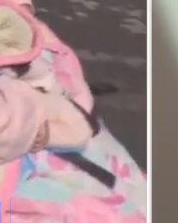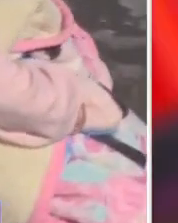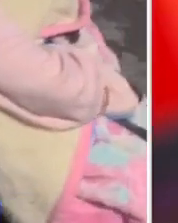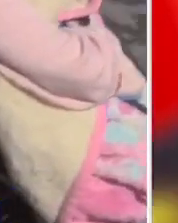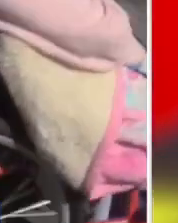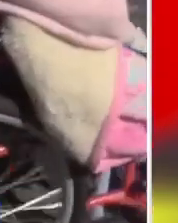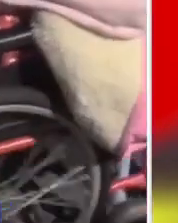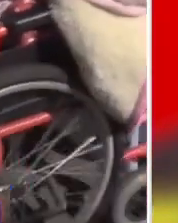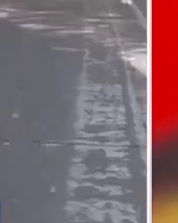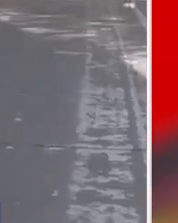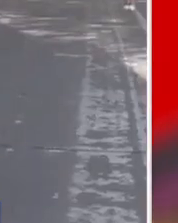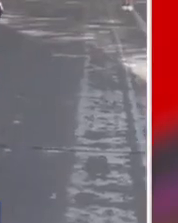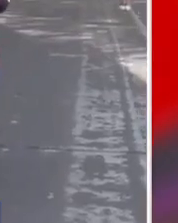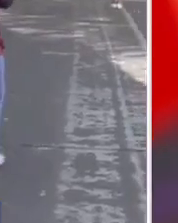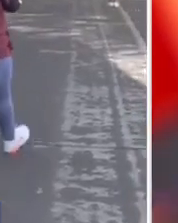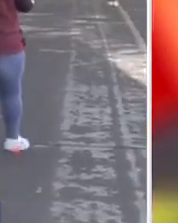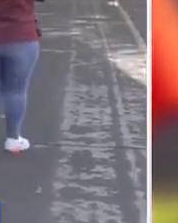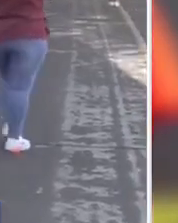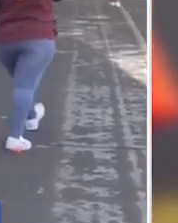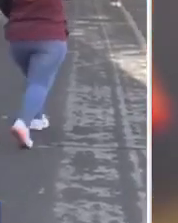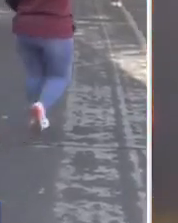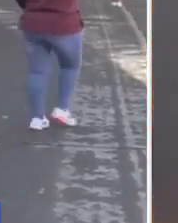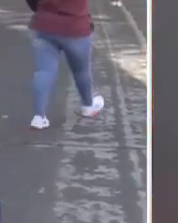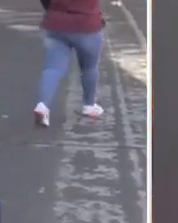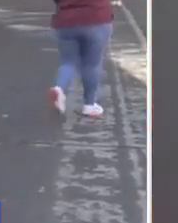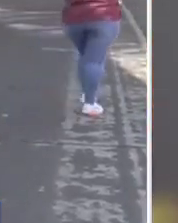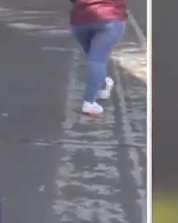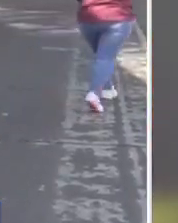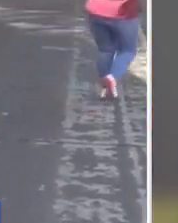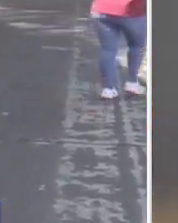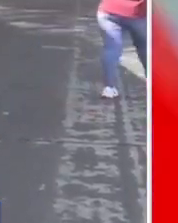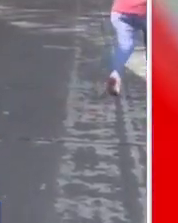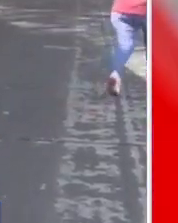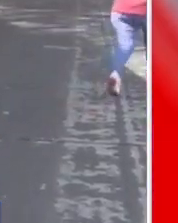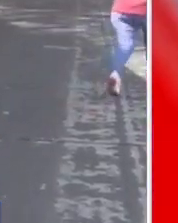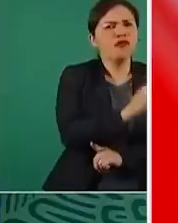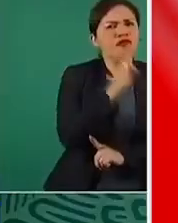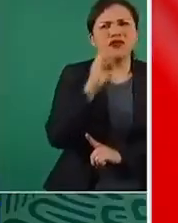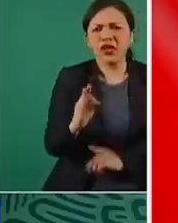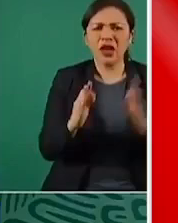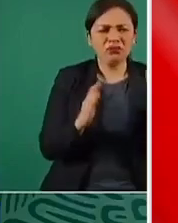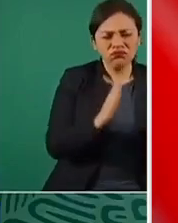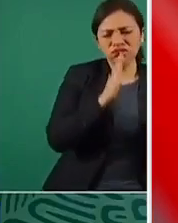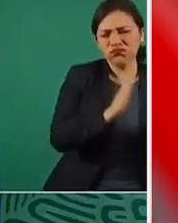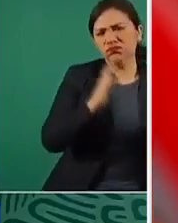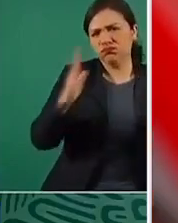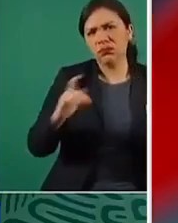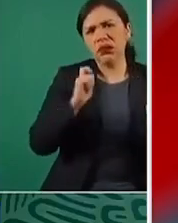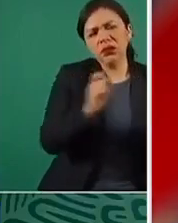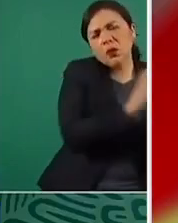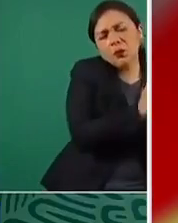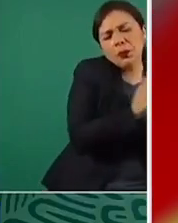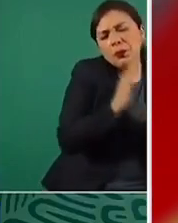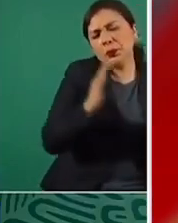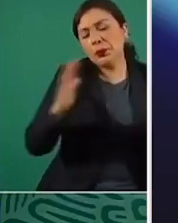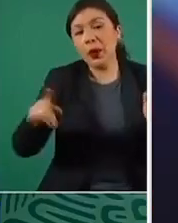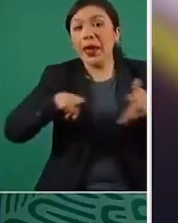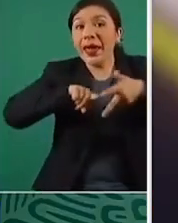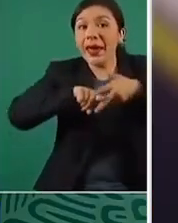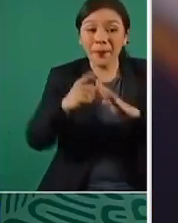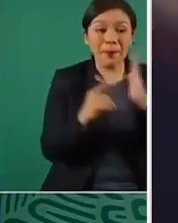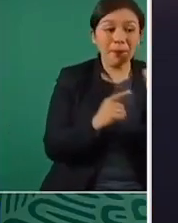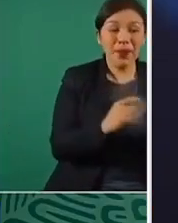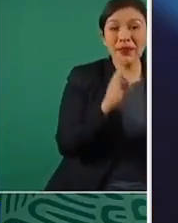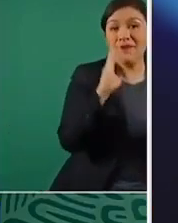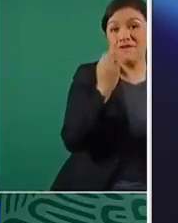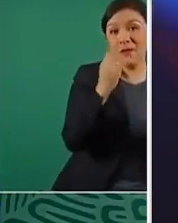mortalidad en este momento con la tercera oleada es solo del 2%. Durante la primera ola, el año anterior,